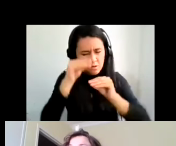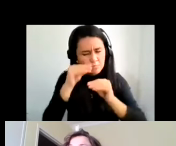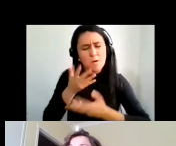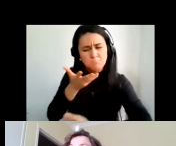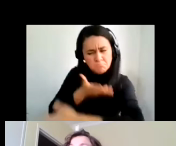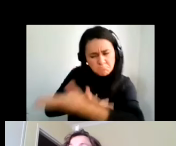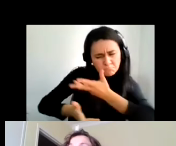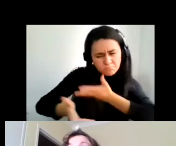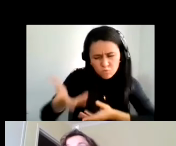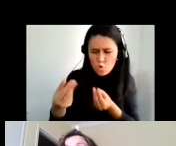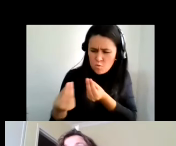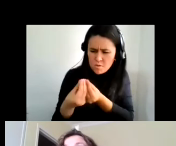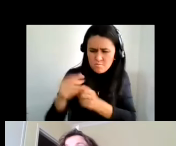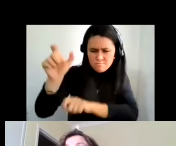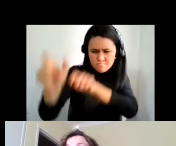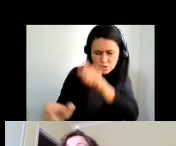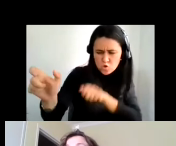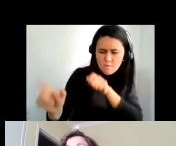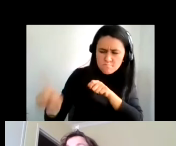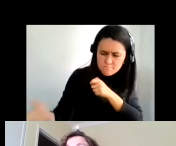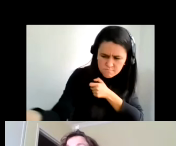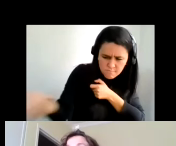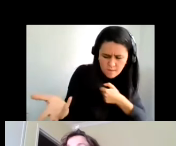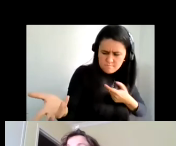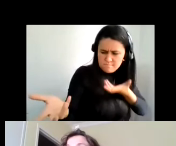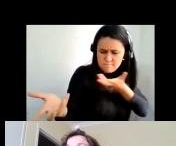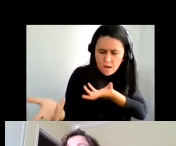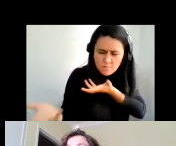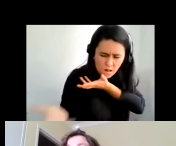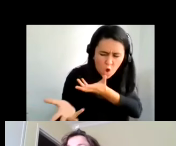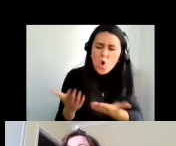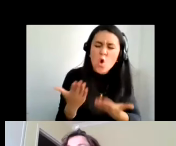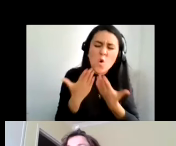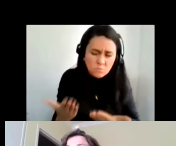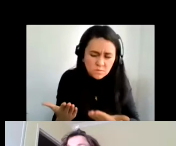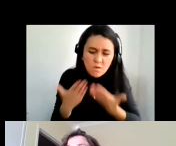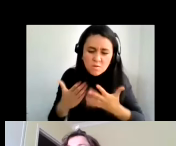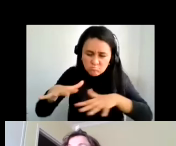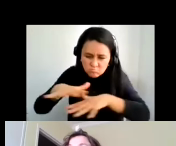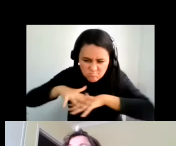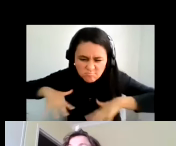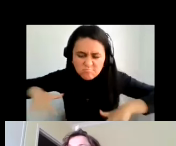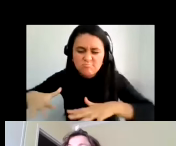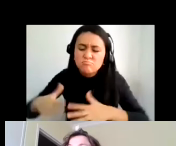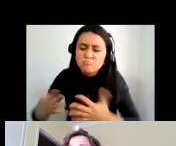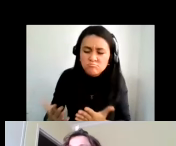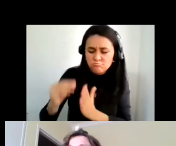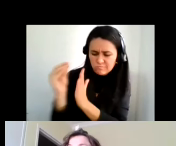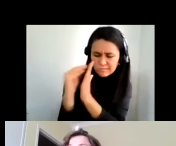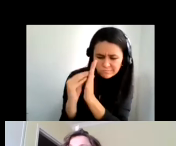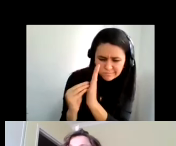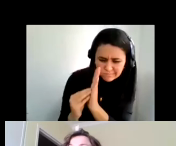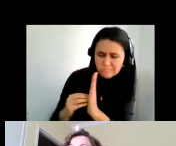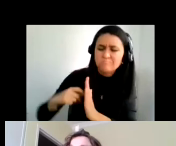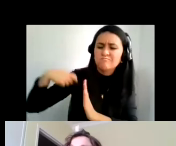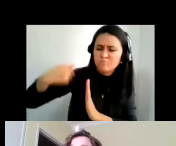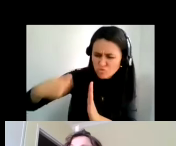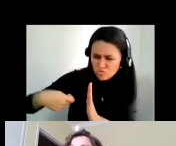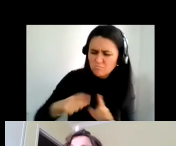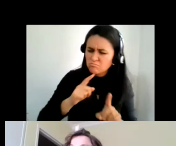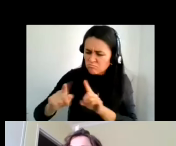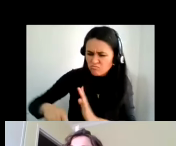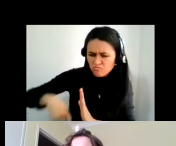are con los doing. colegas de esa We want to organización para share determinar over the el last estado years we have actual del proyecto commissioned some con la really organización. great reviews Asimismo, on